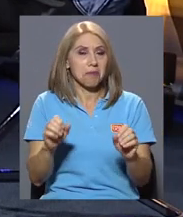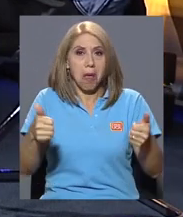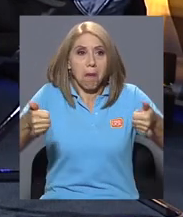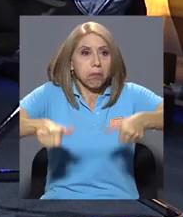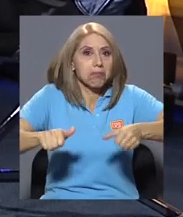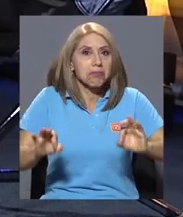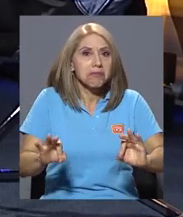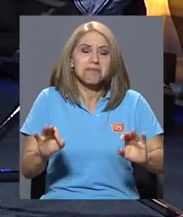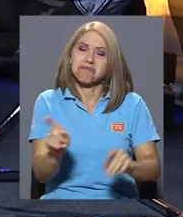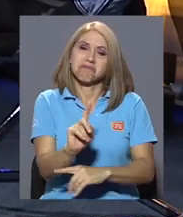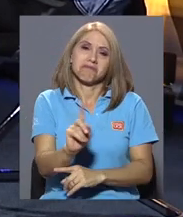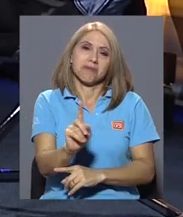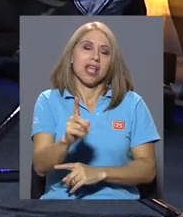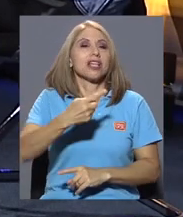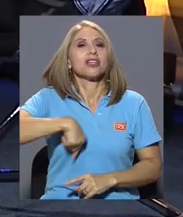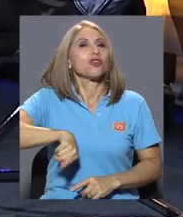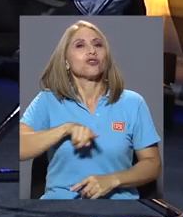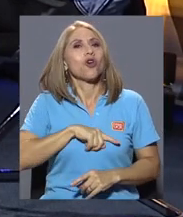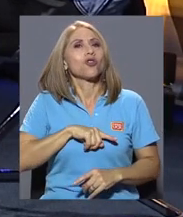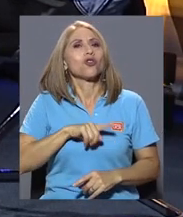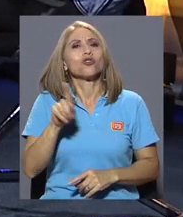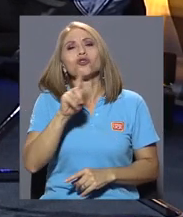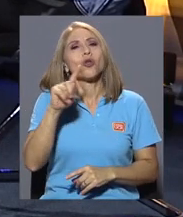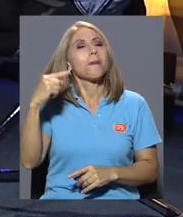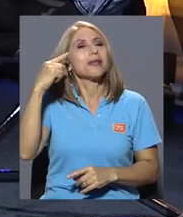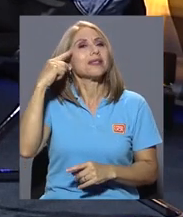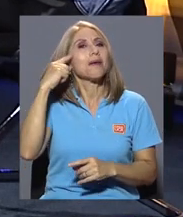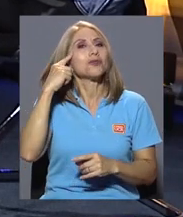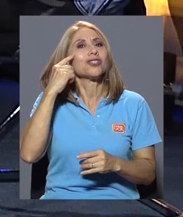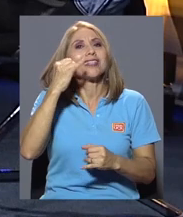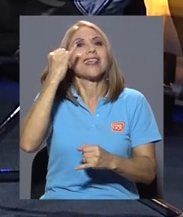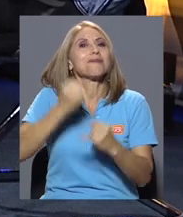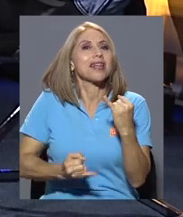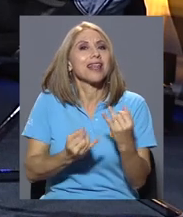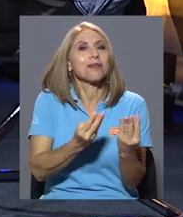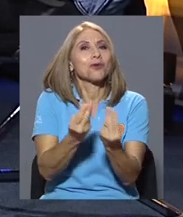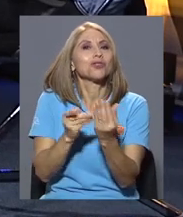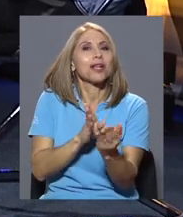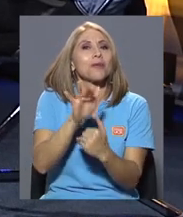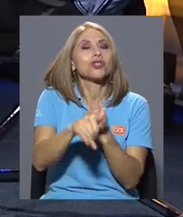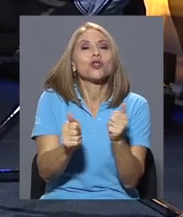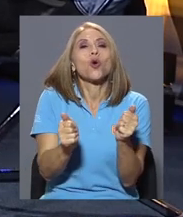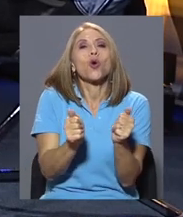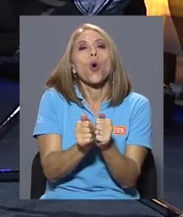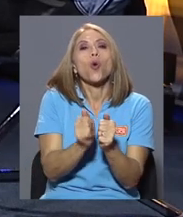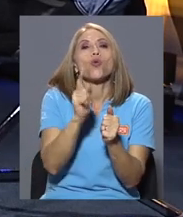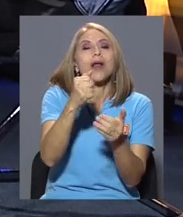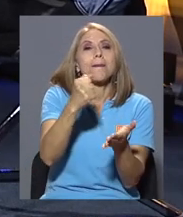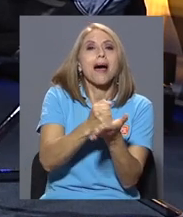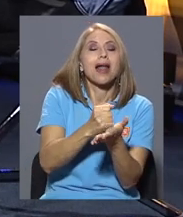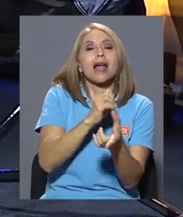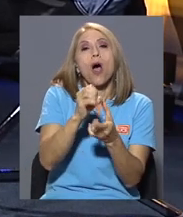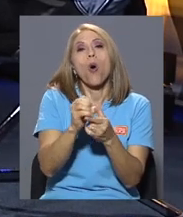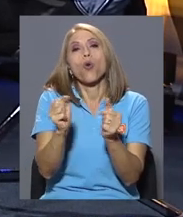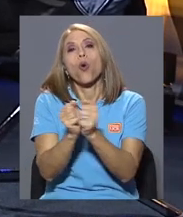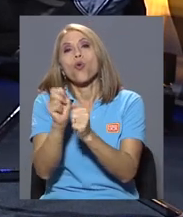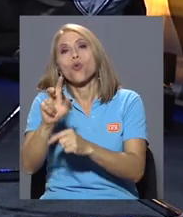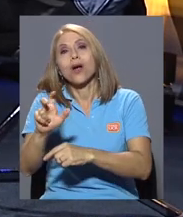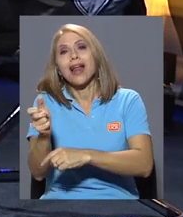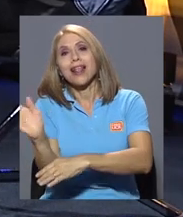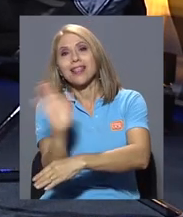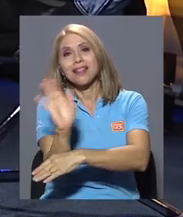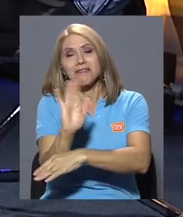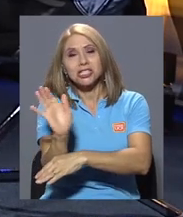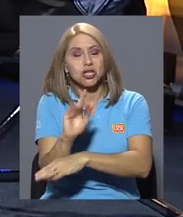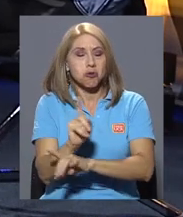ni nos quisimos mandar digamos a terminar de producir el proyecto con una marca en específico o con un canal de televisión en específico creo que el interés